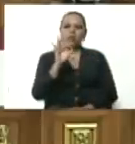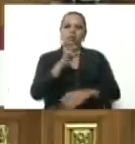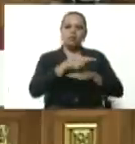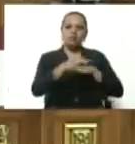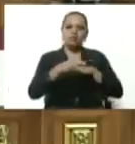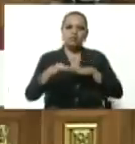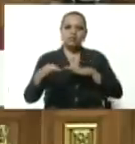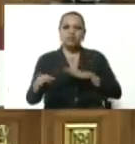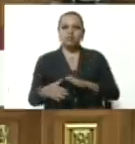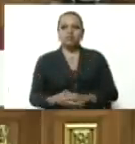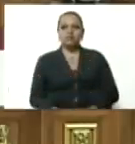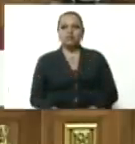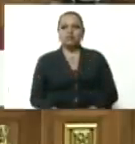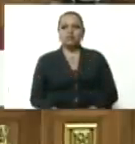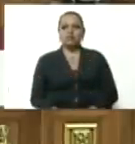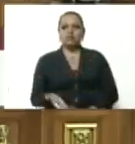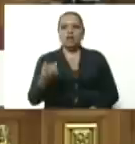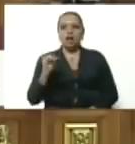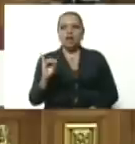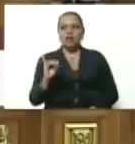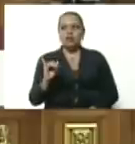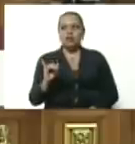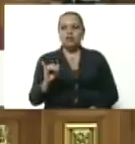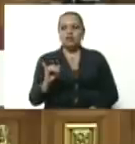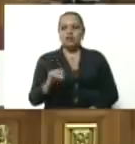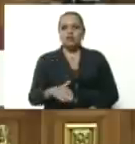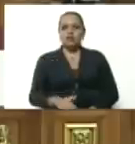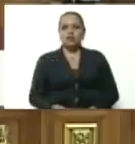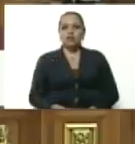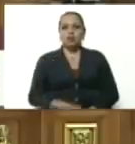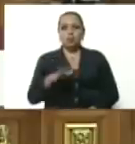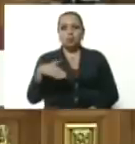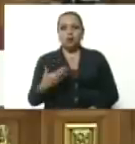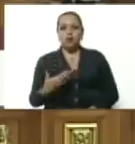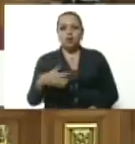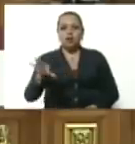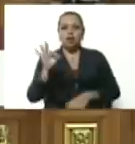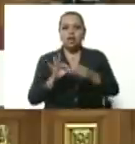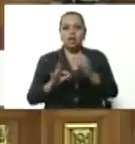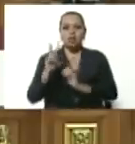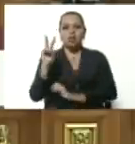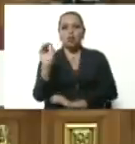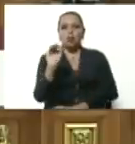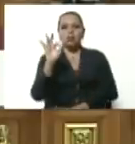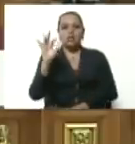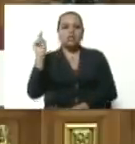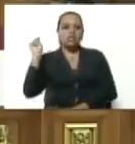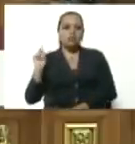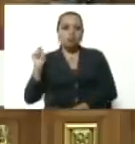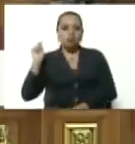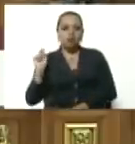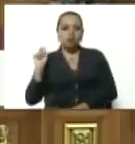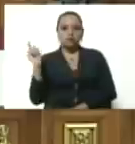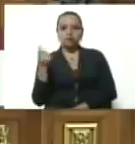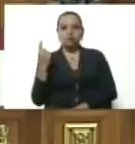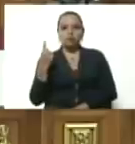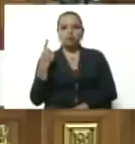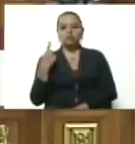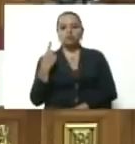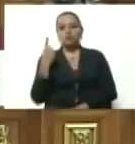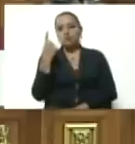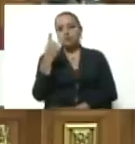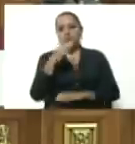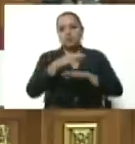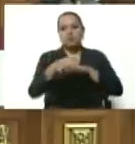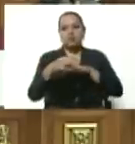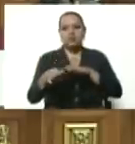circuito, así como puede haber municipios que elijan dos o tres diputados, solo un municipio, de